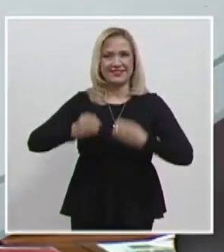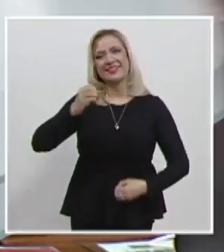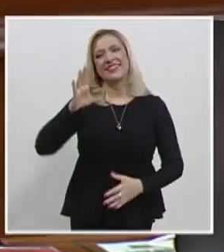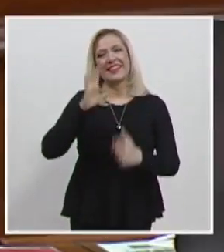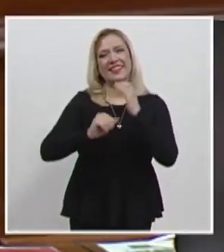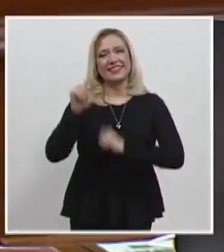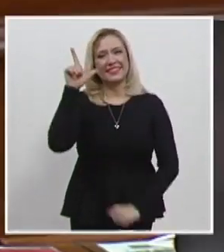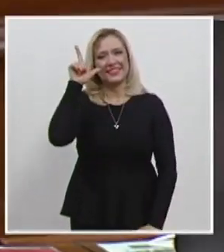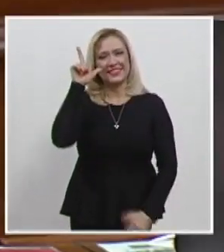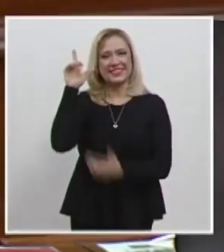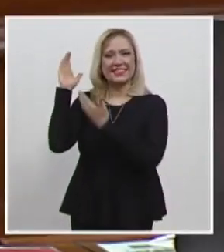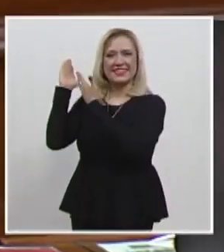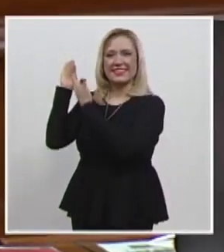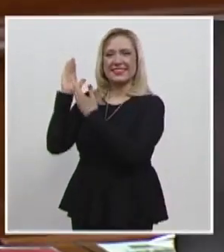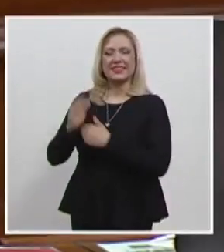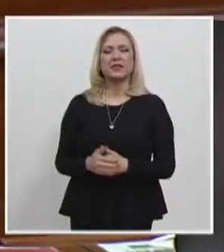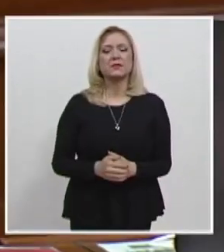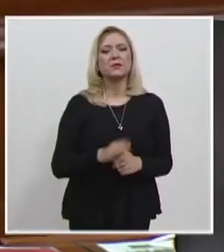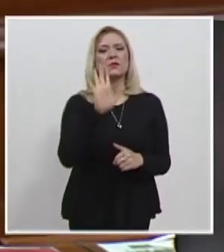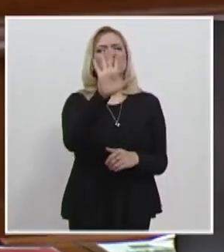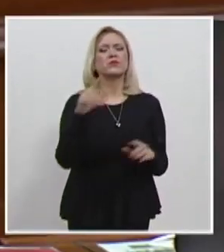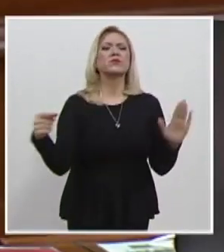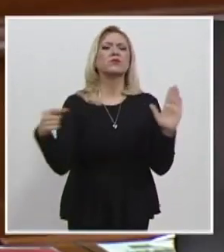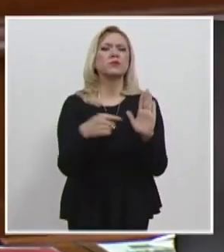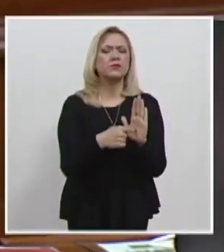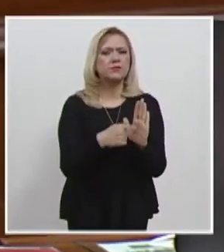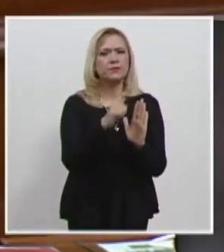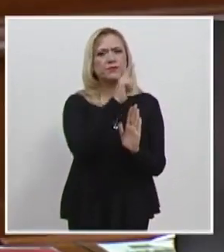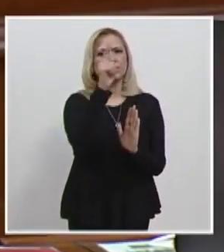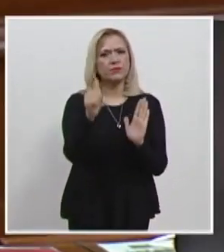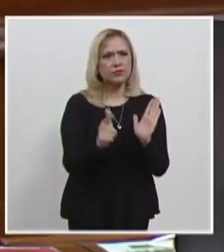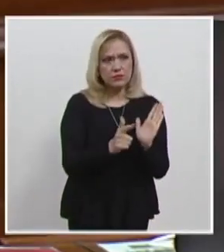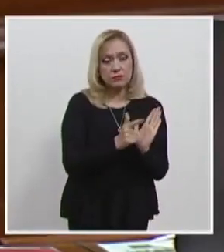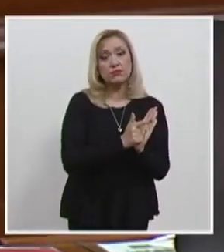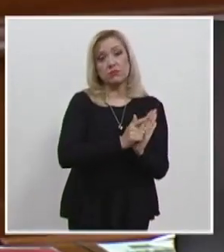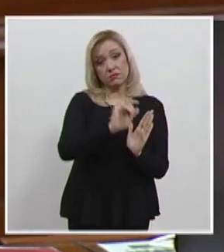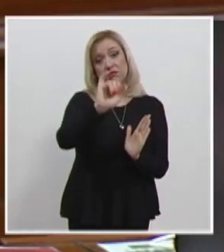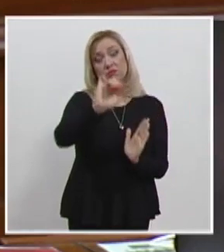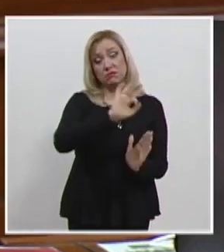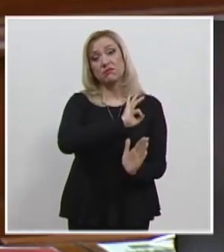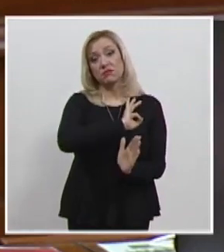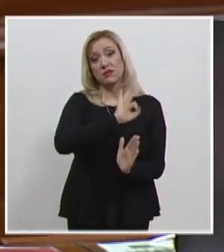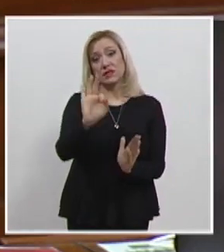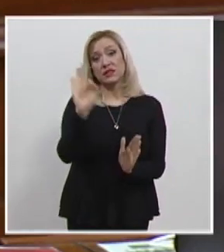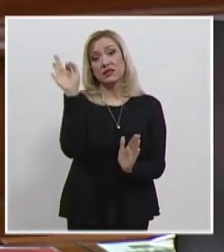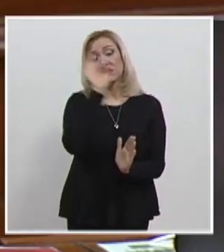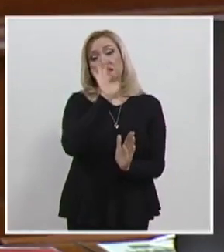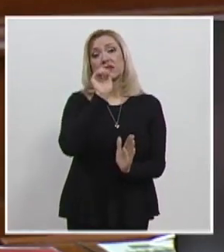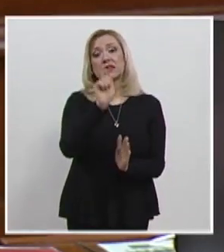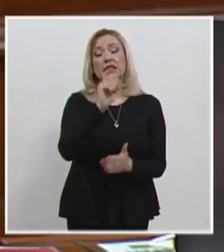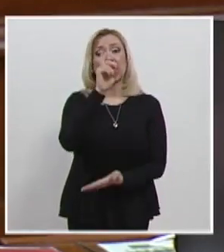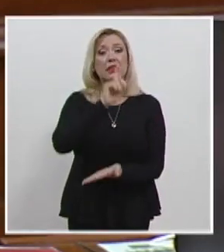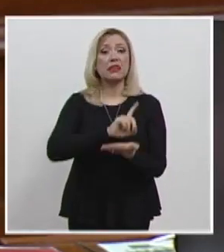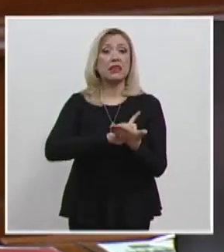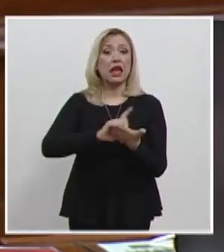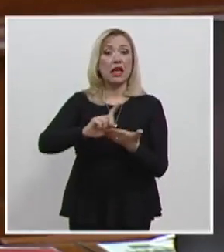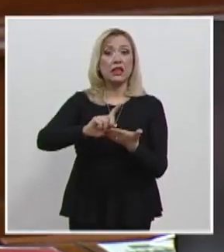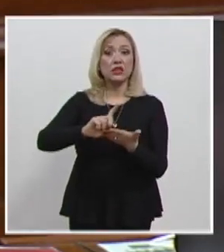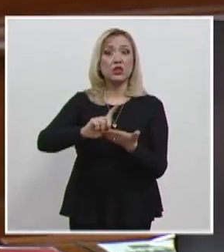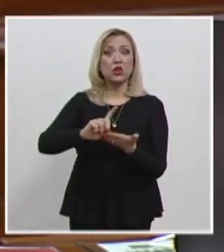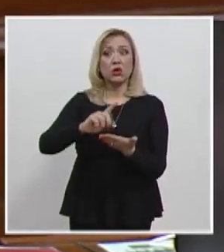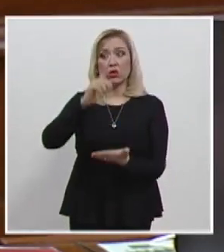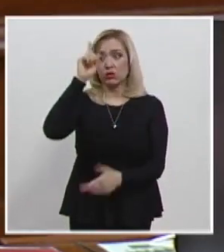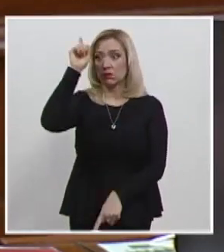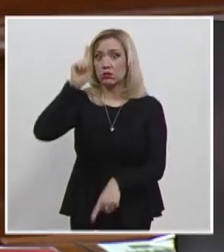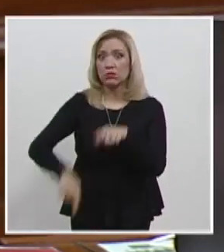poti se llega a la conclusión de que la norma sí es susceptible de incidir en los derechos intereses de las personas